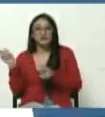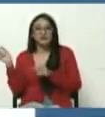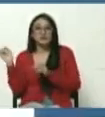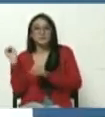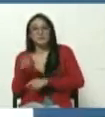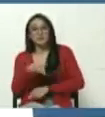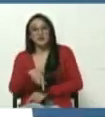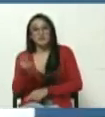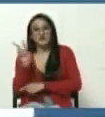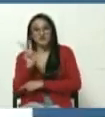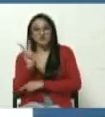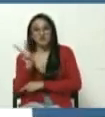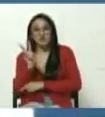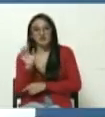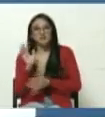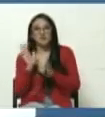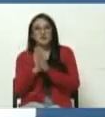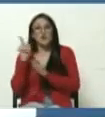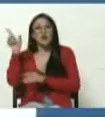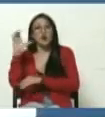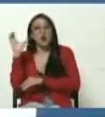venezolana.